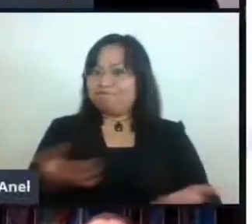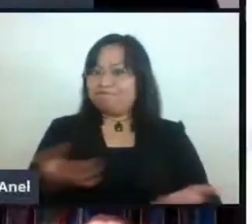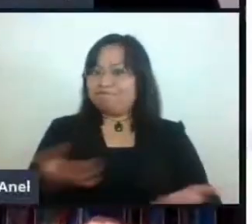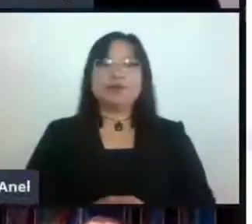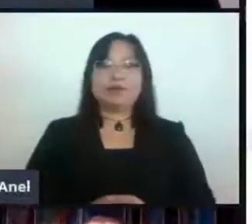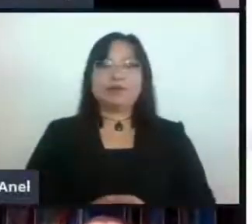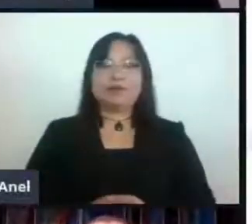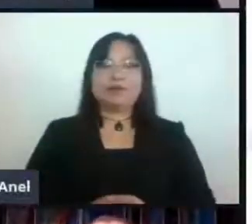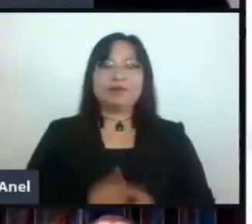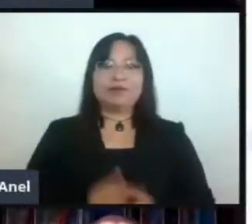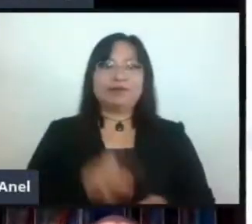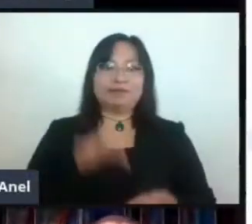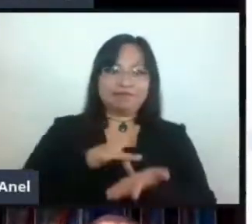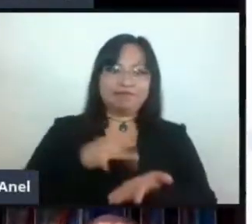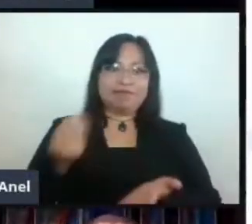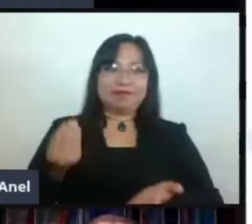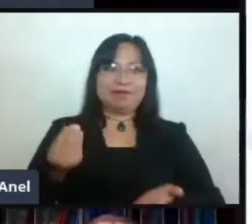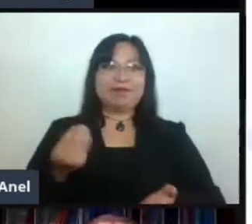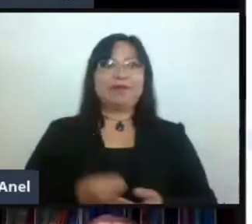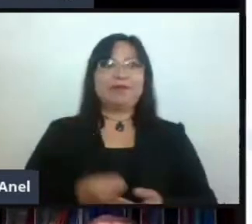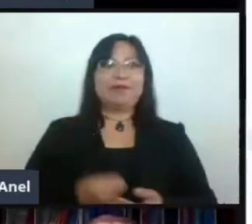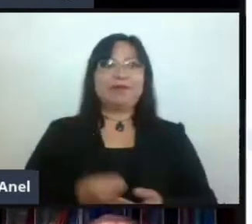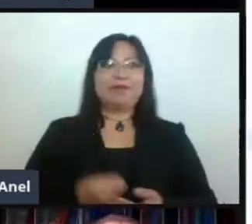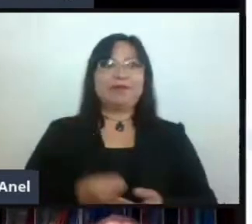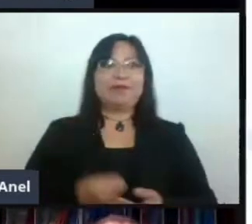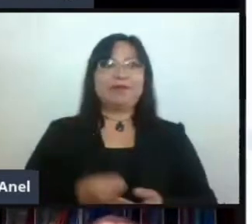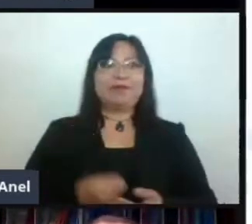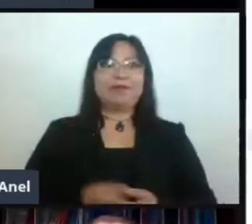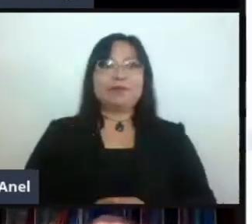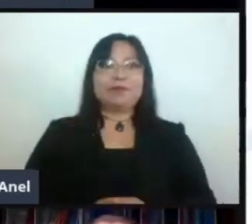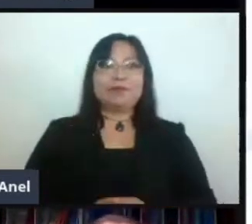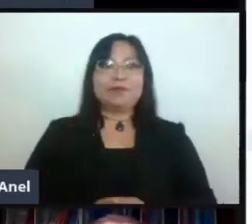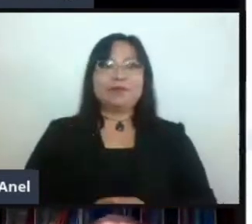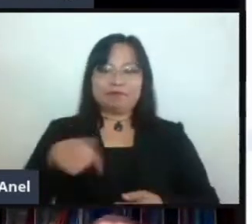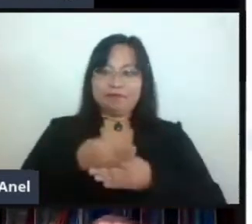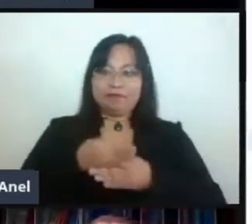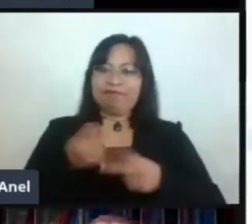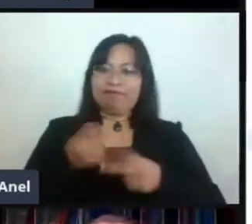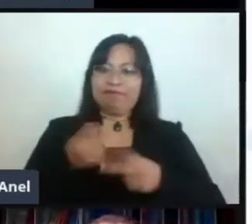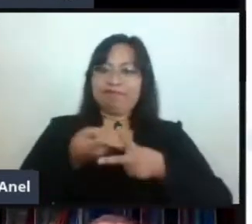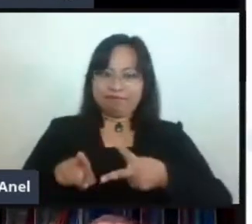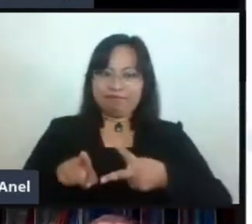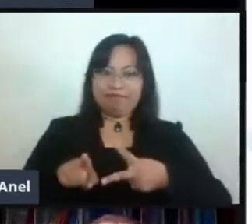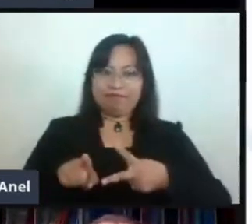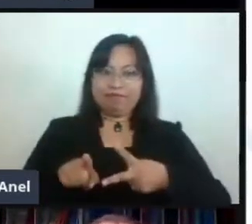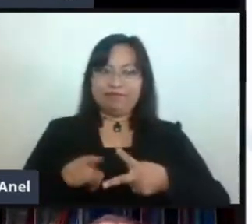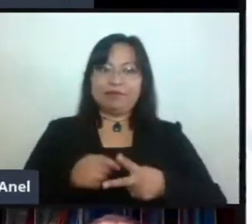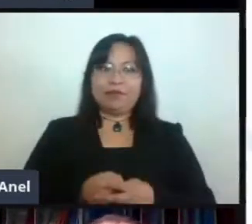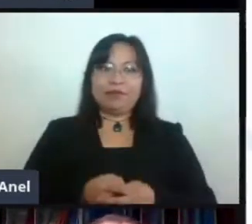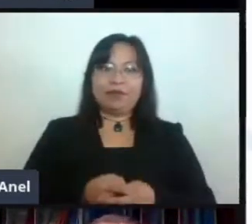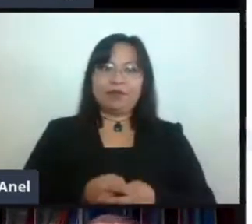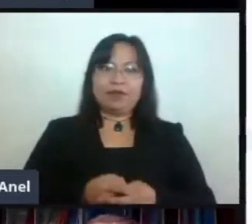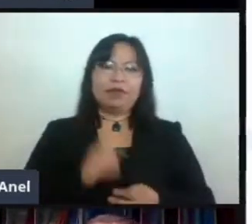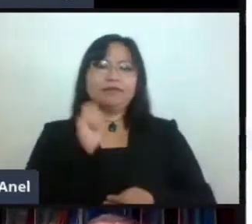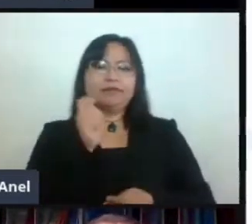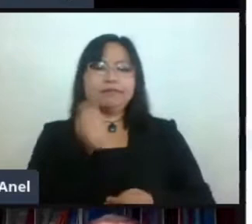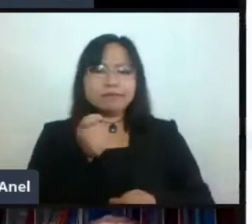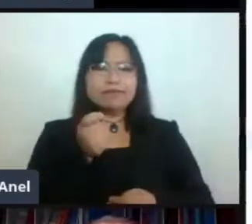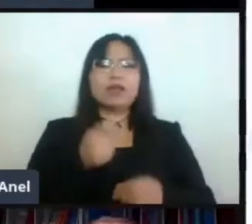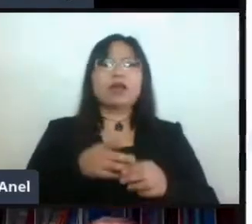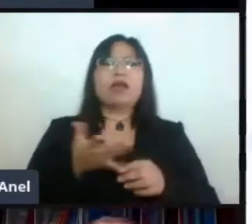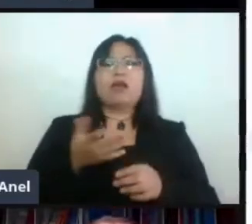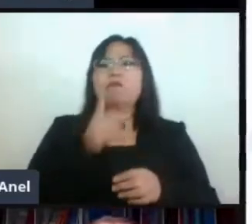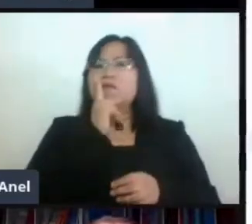empezar por el principio, por los significados, por los conceptos, para que nos podamos comunicar mejor las